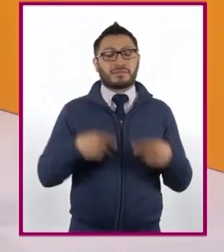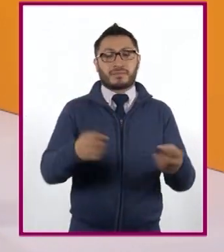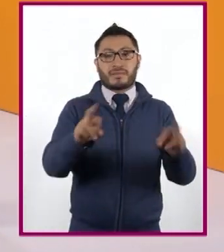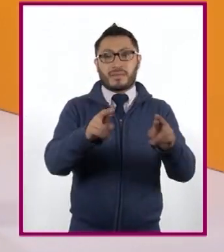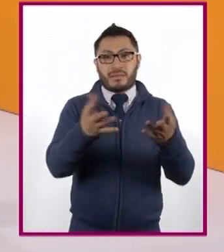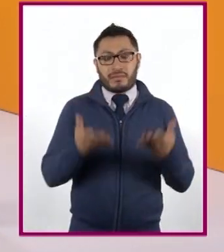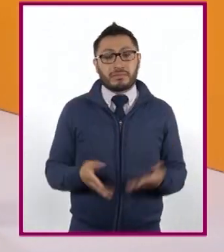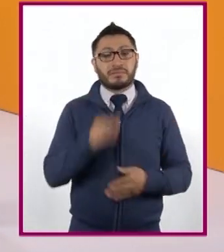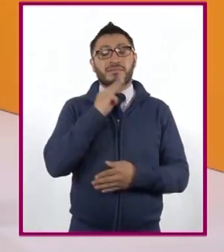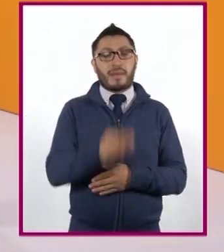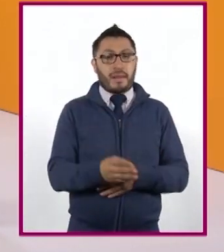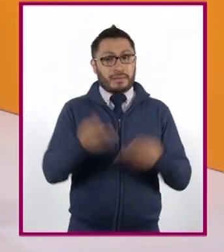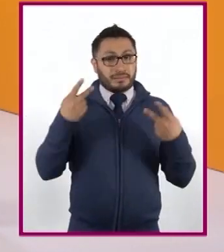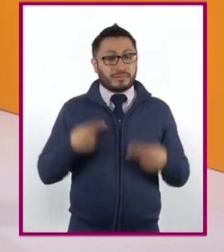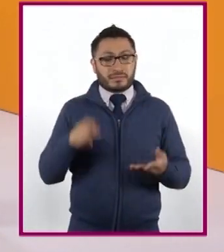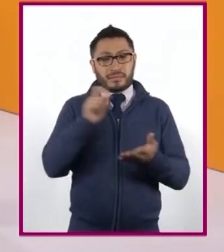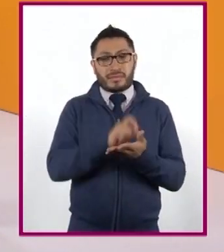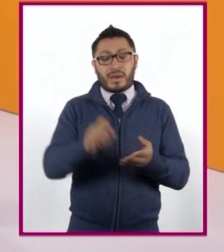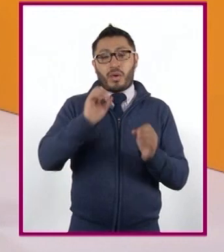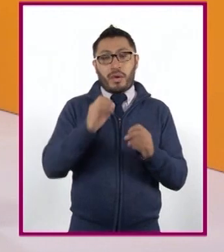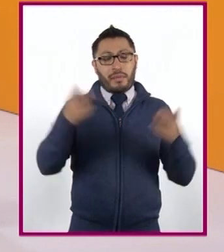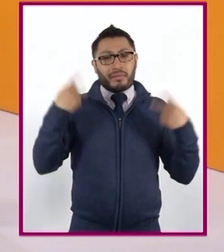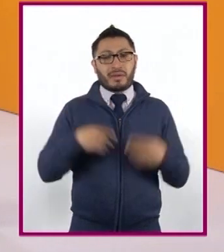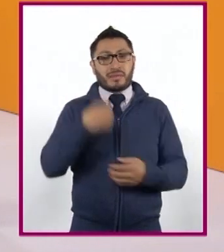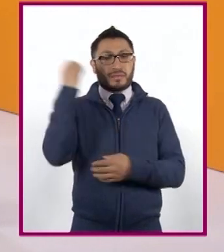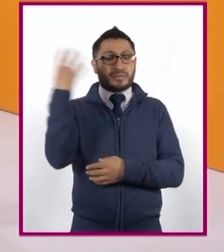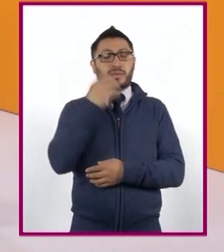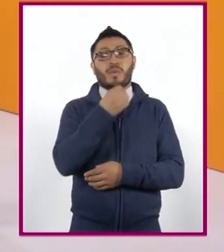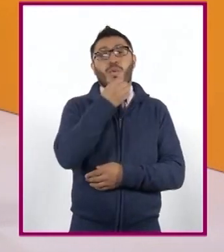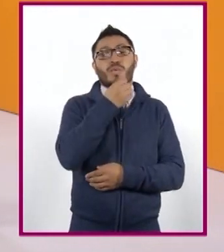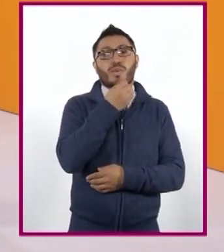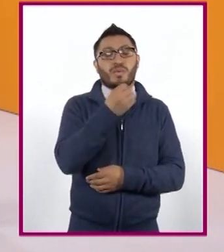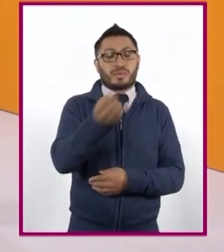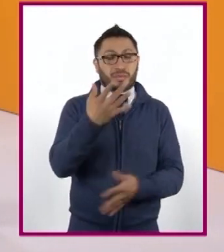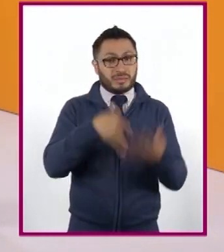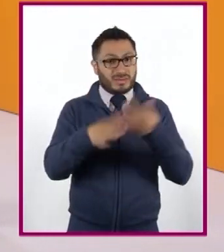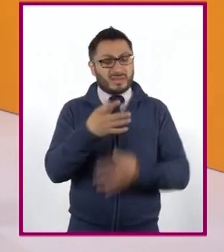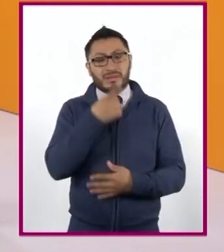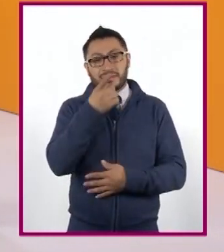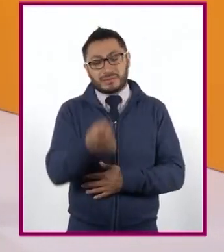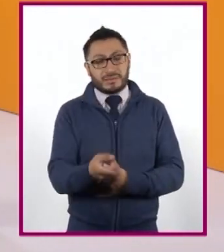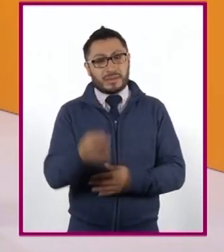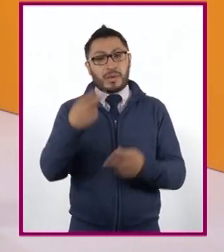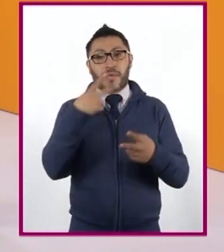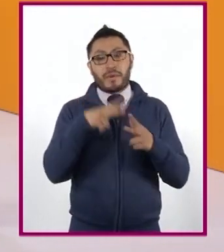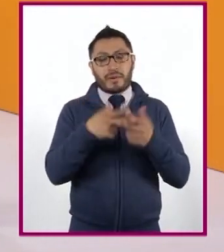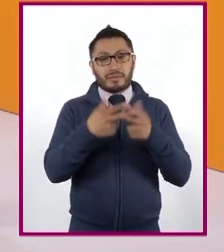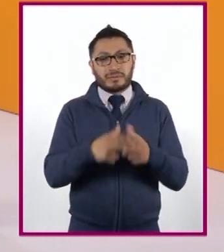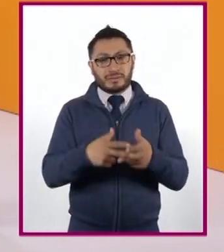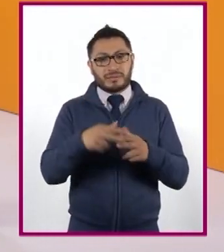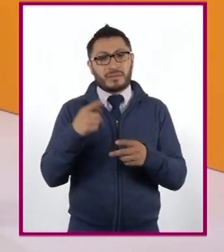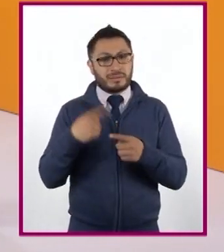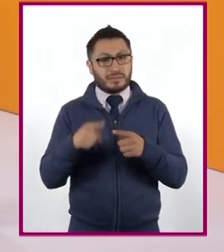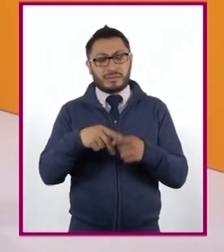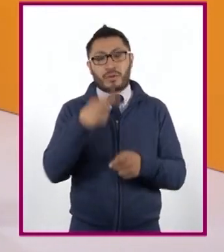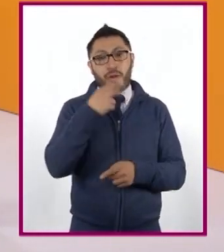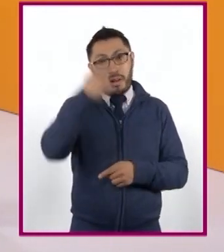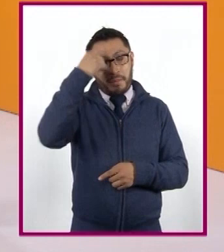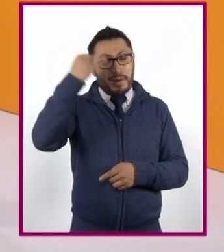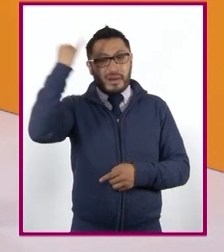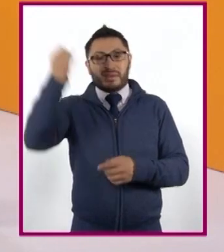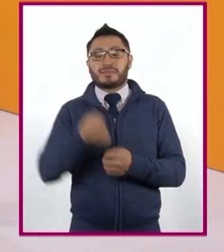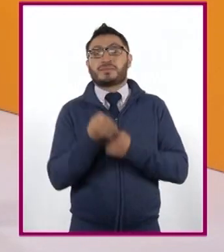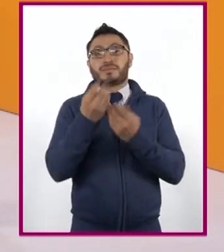o el sujeto que emite el discurso utiliza diferentes herramientas para exponer sus ideas. Todo